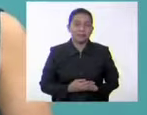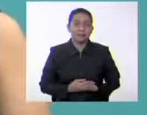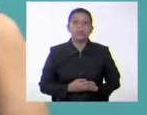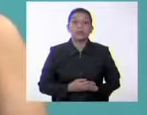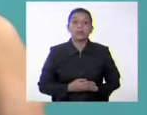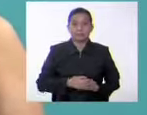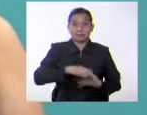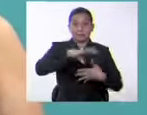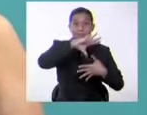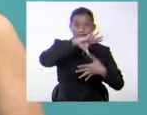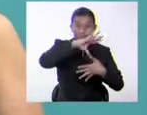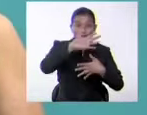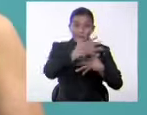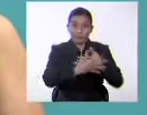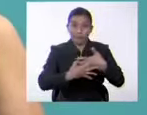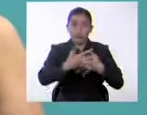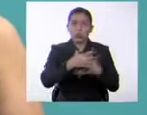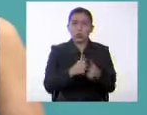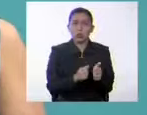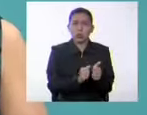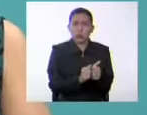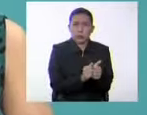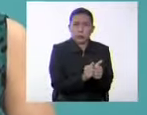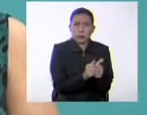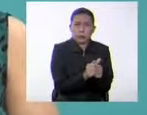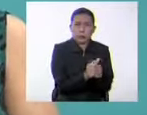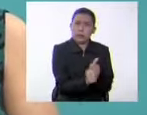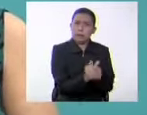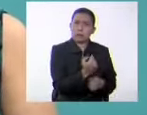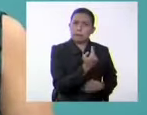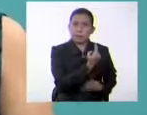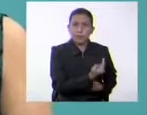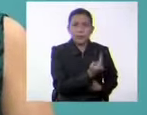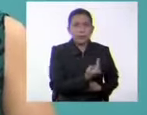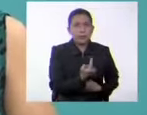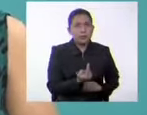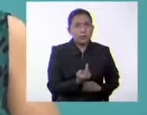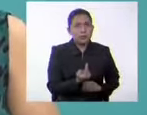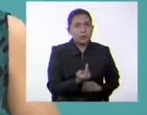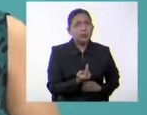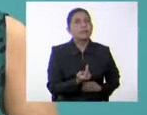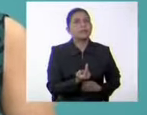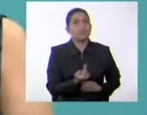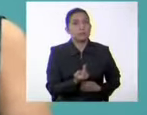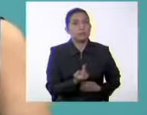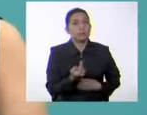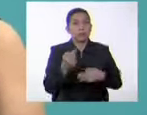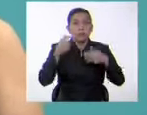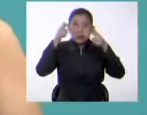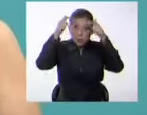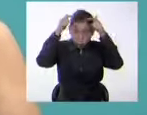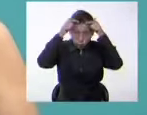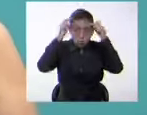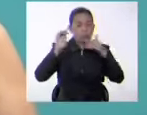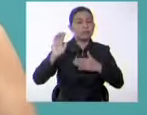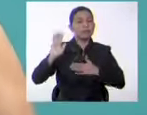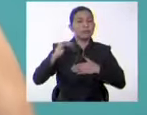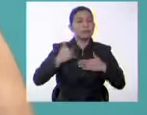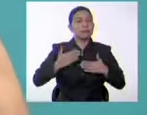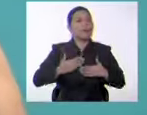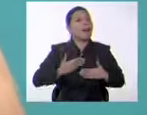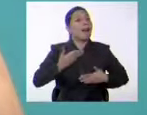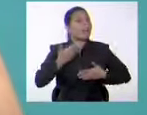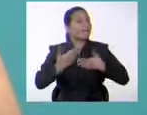adelantados, varios personajes que a promesa de las coronas les iban a dar privilegio, entonces ellos iban como